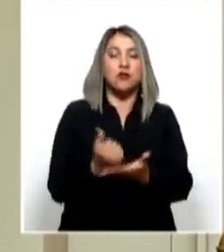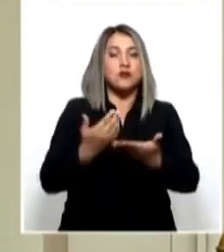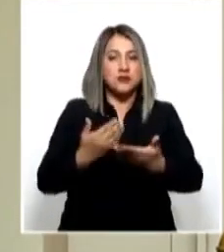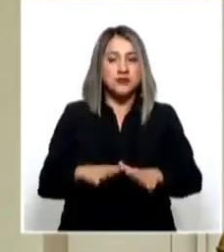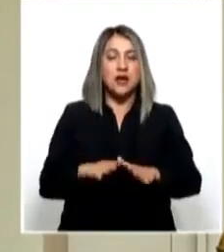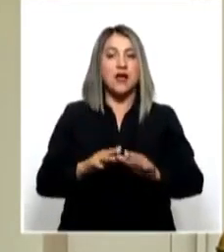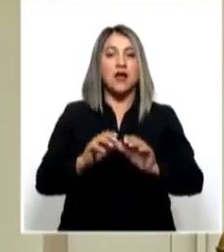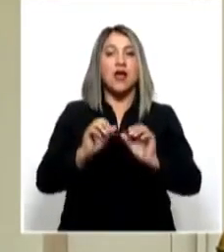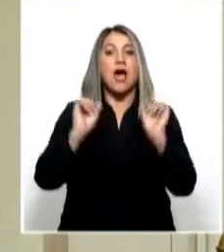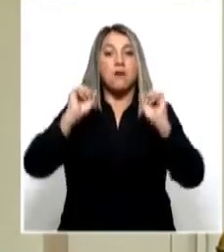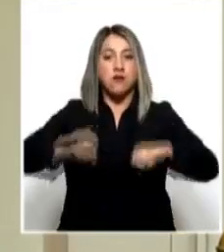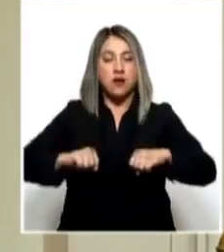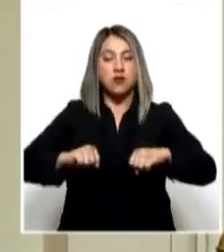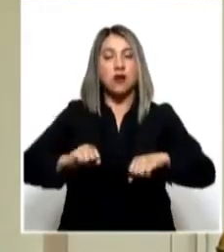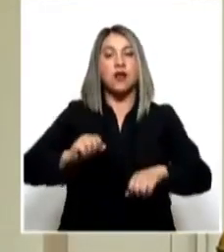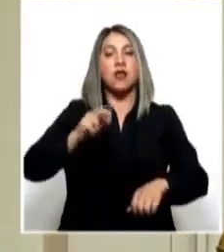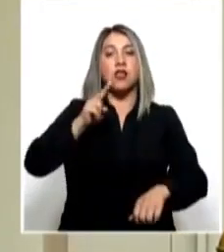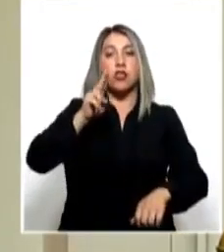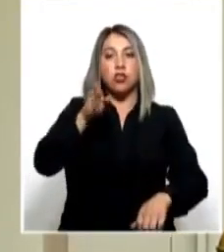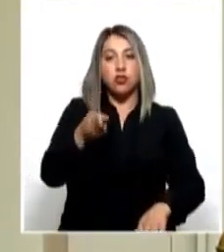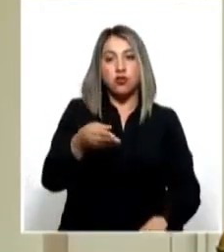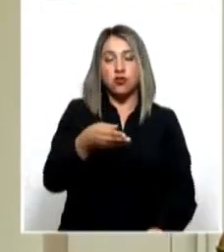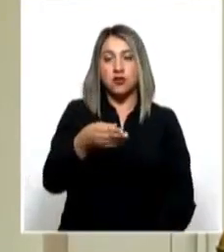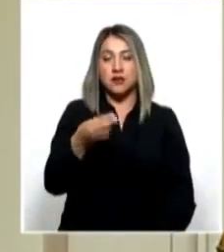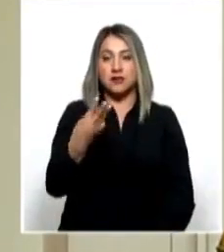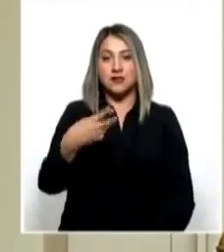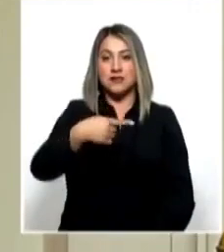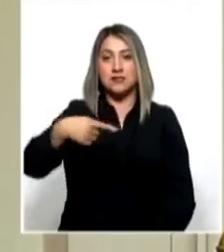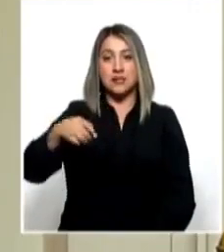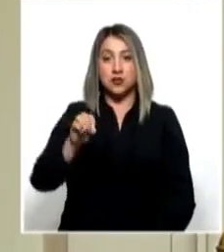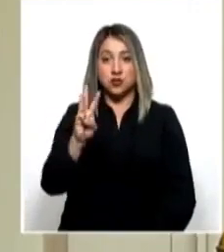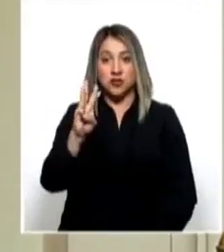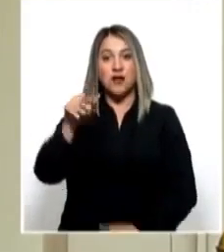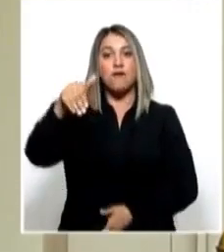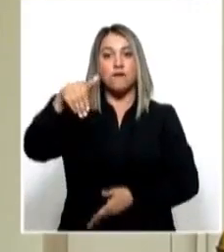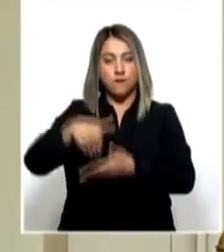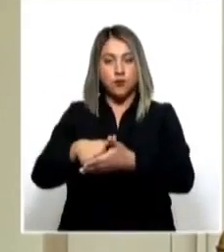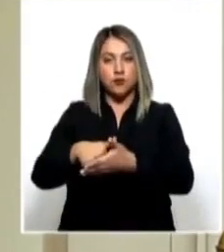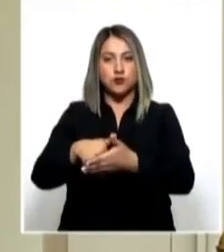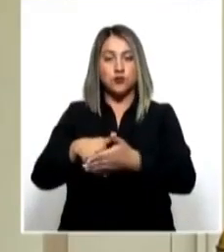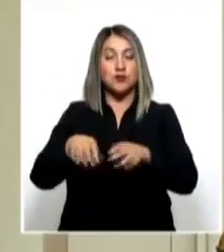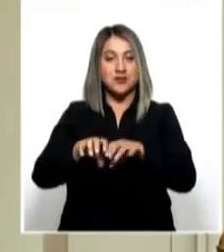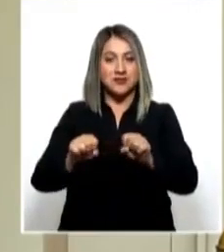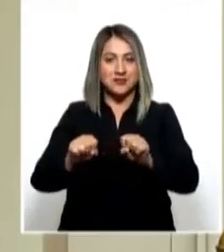aprobándola por más de 2/3 de los convencionales.